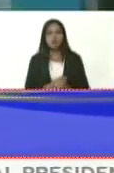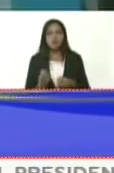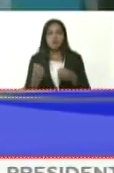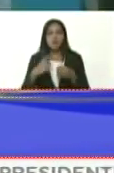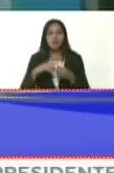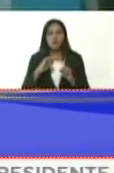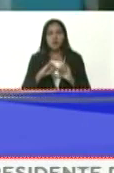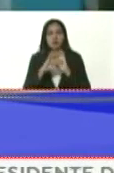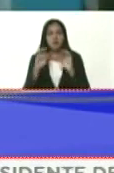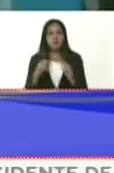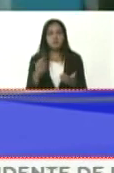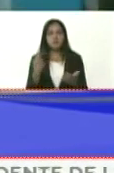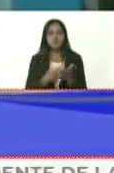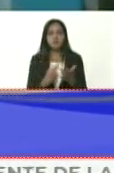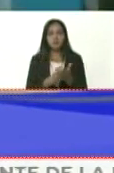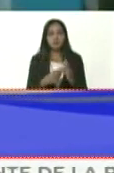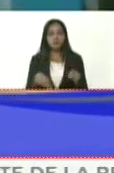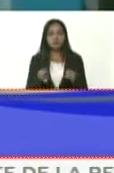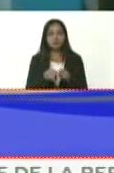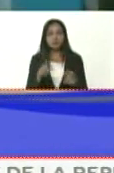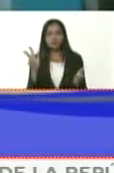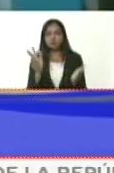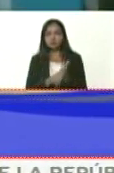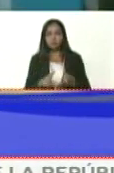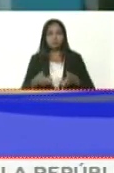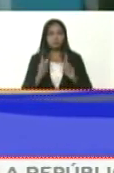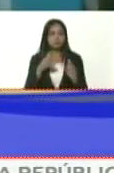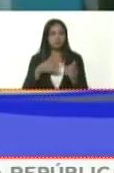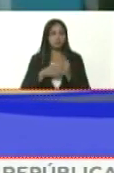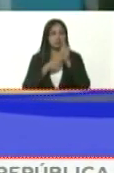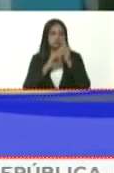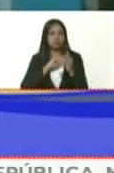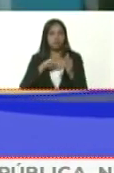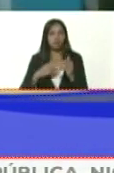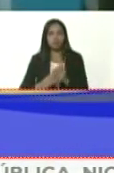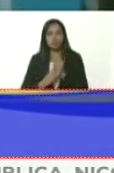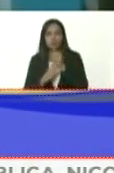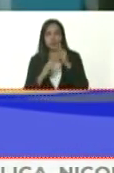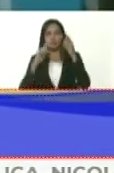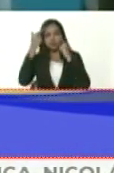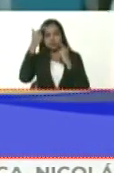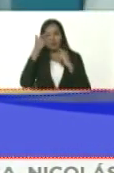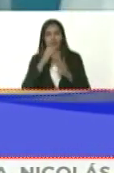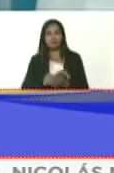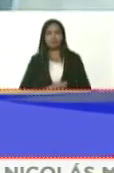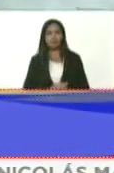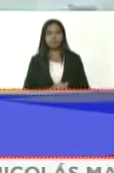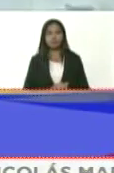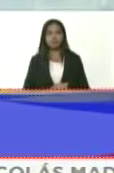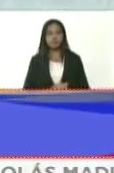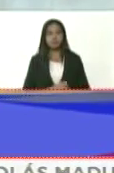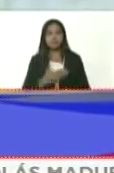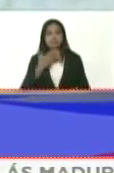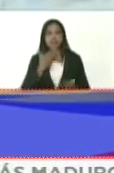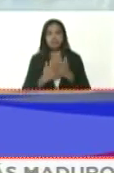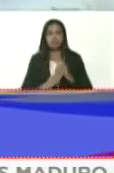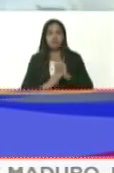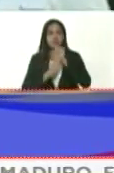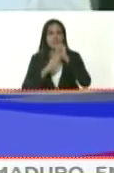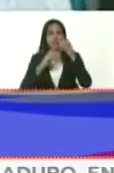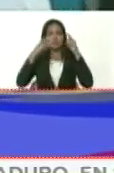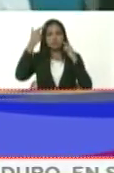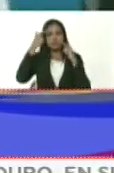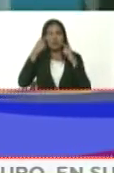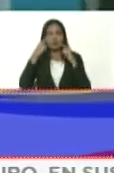insertado con inversión aprobada, dirigida por nuestro comandante Chávez. Gracias al comandante Chávez se